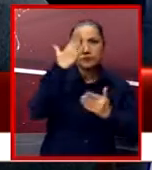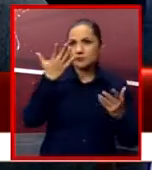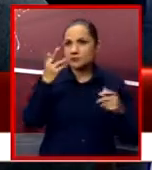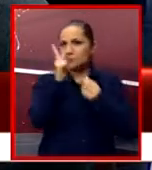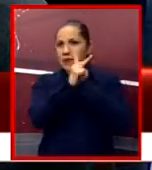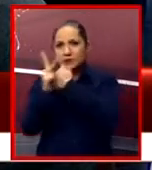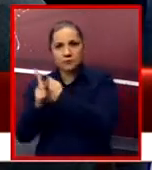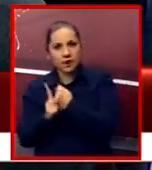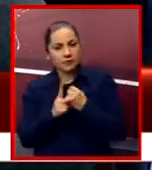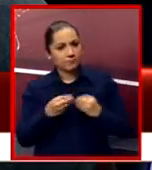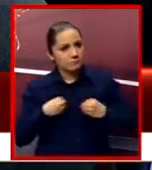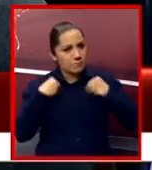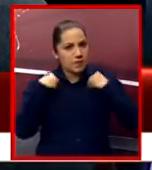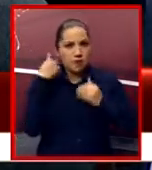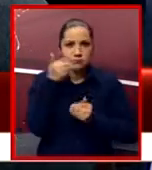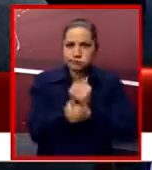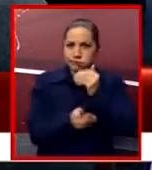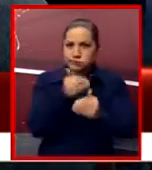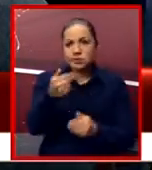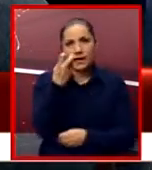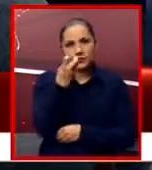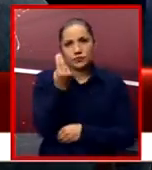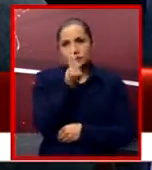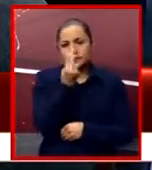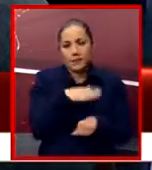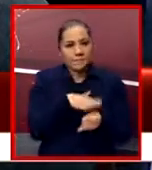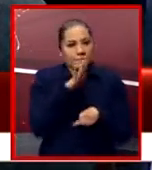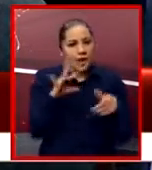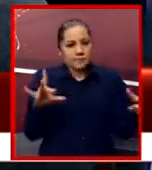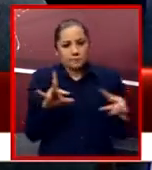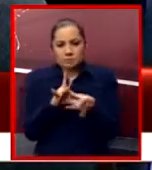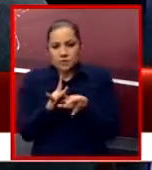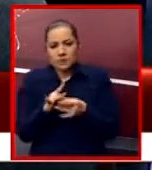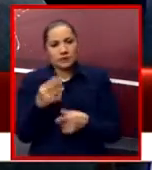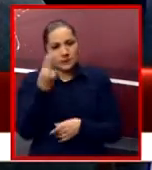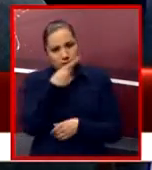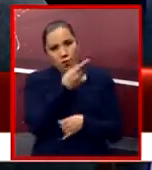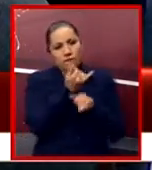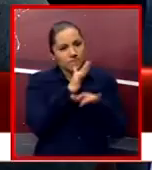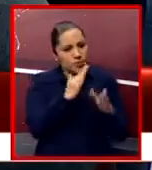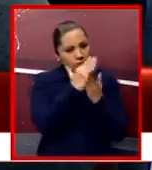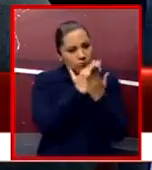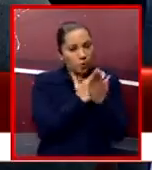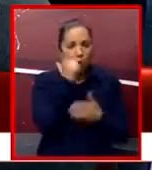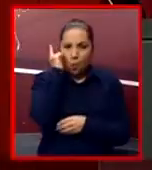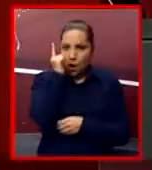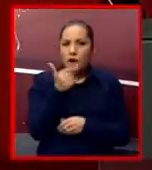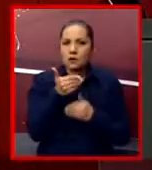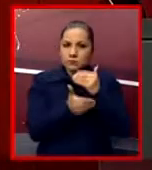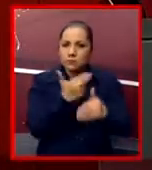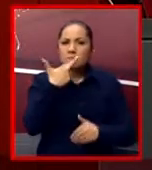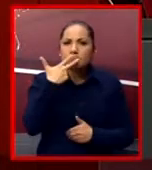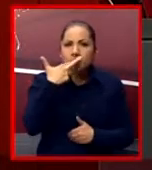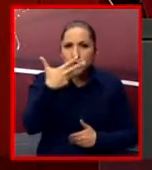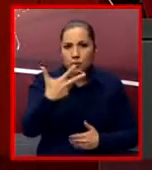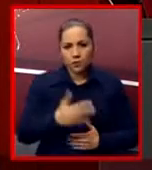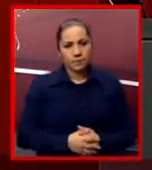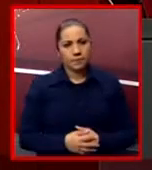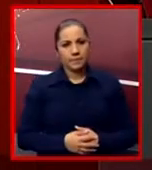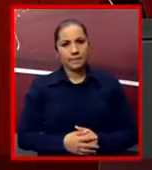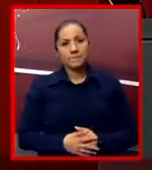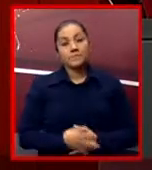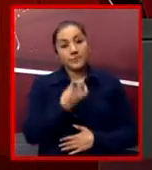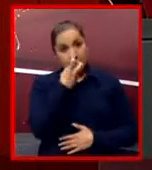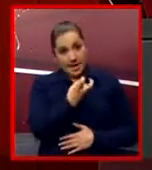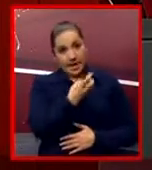nación, bueno, pues pueda fortalecerse y estos datos puedan mejorarse. Así